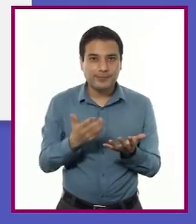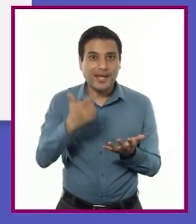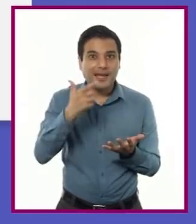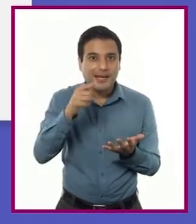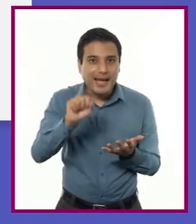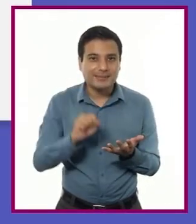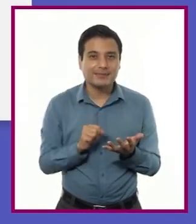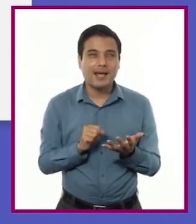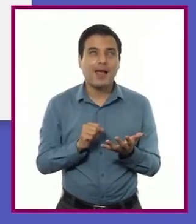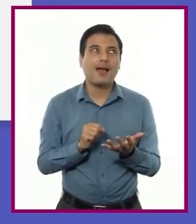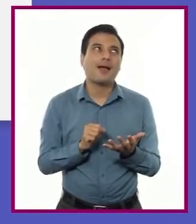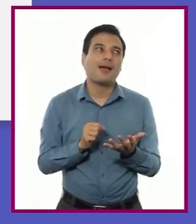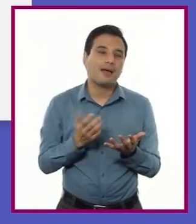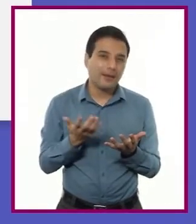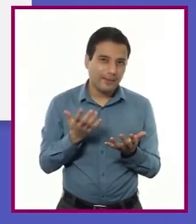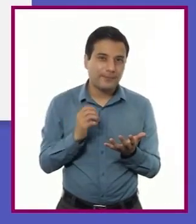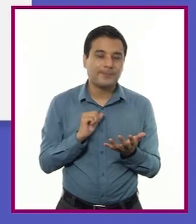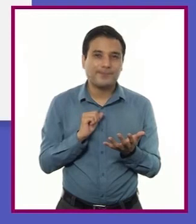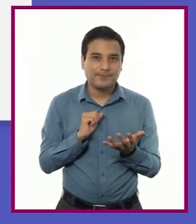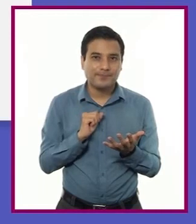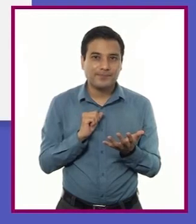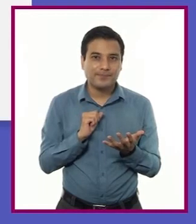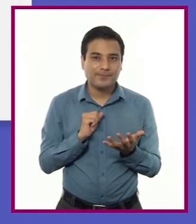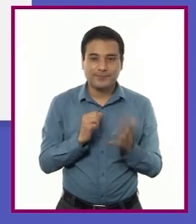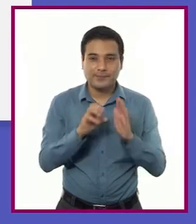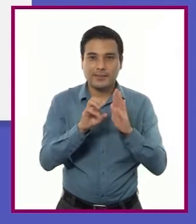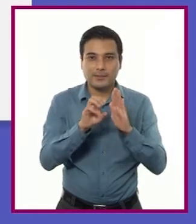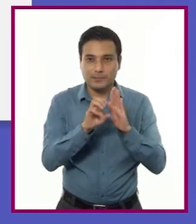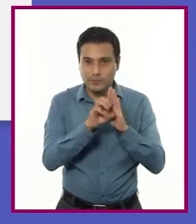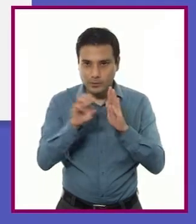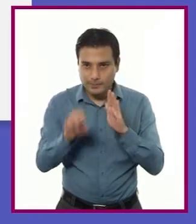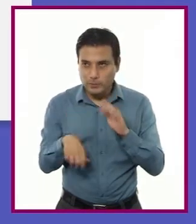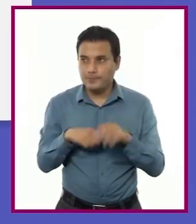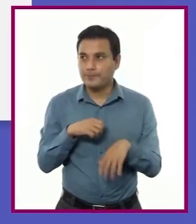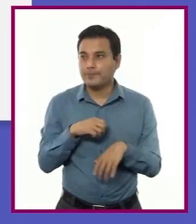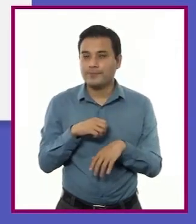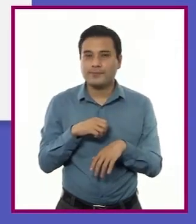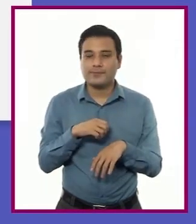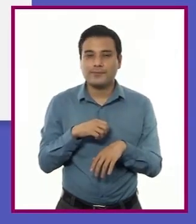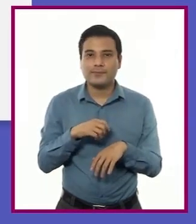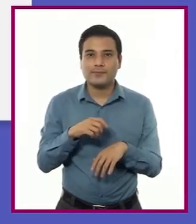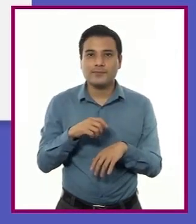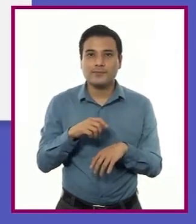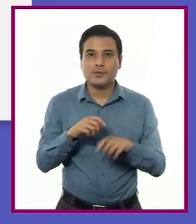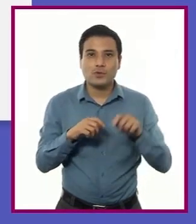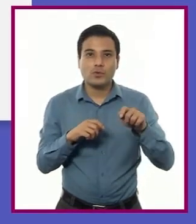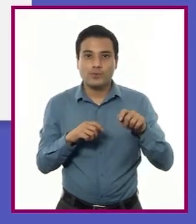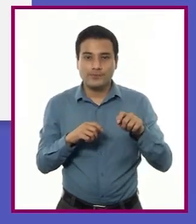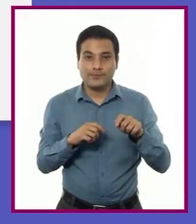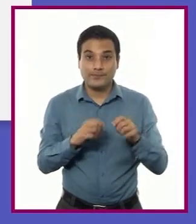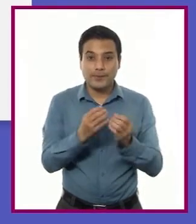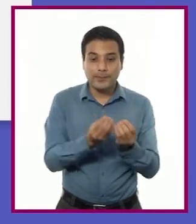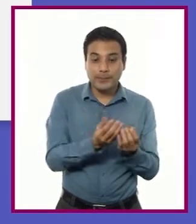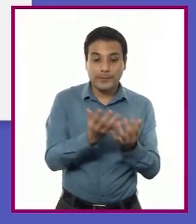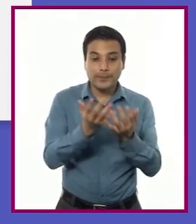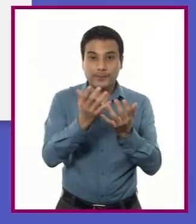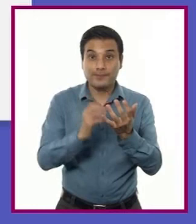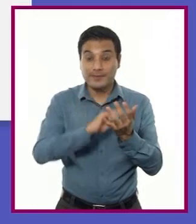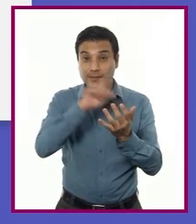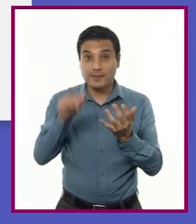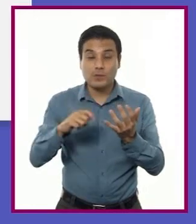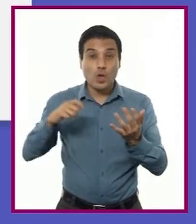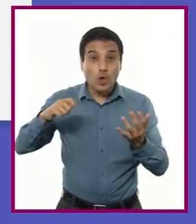vapor de agua, un gas. Si ponemos una cuchara fría sobre el vapor de agua,